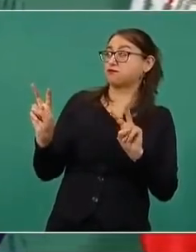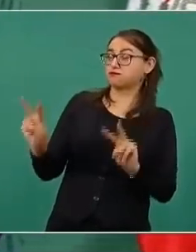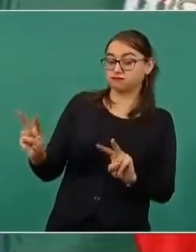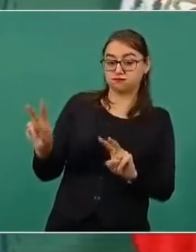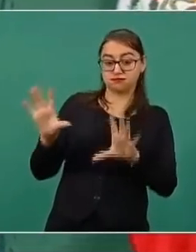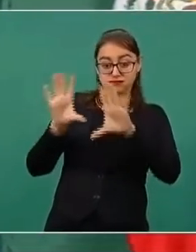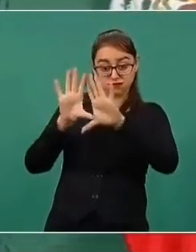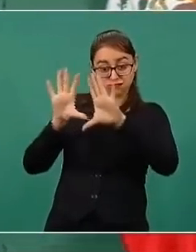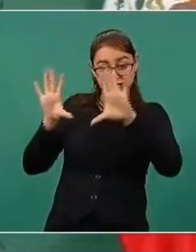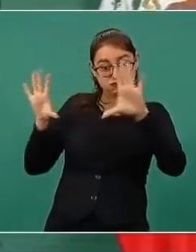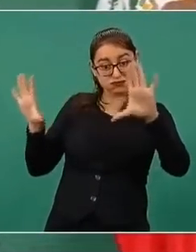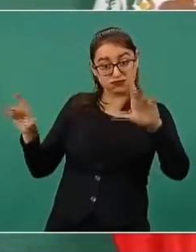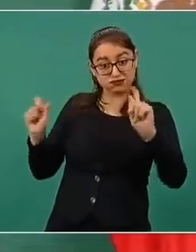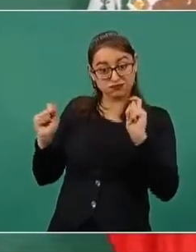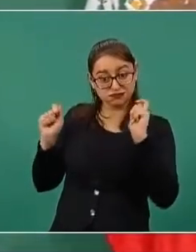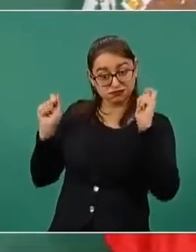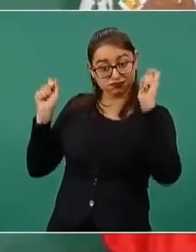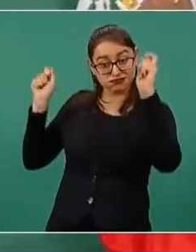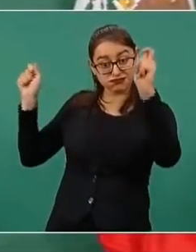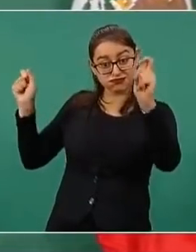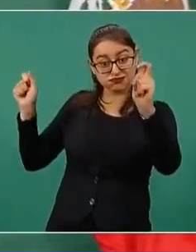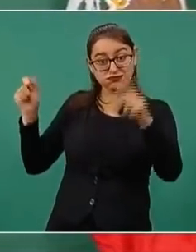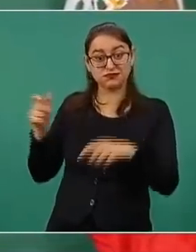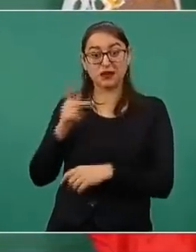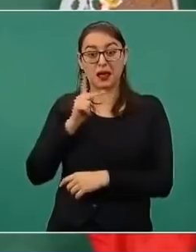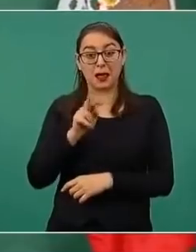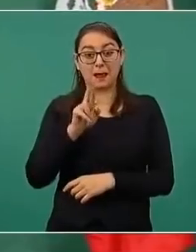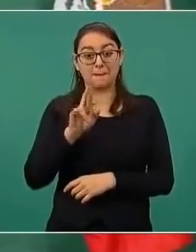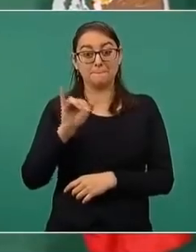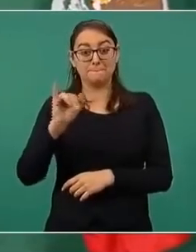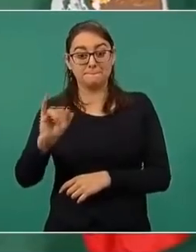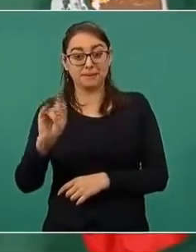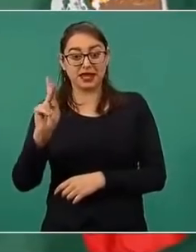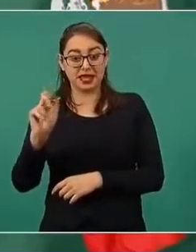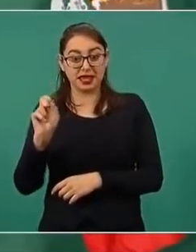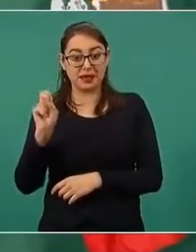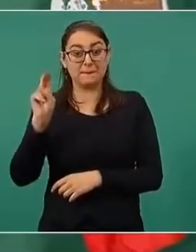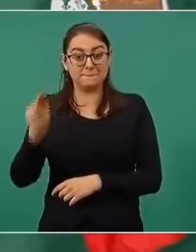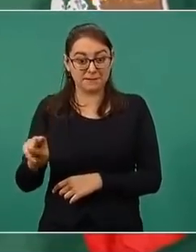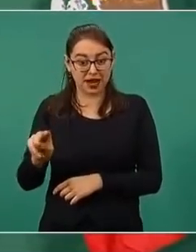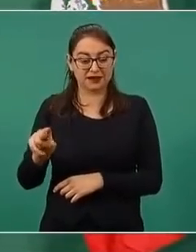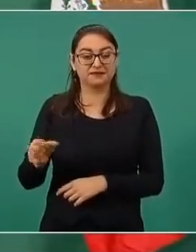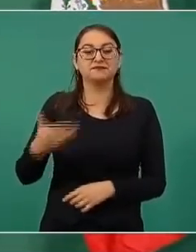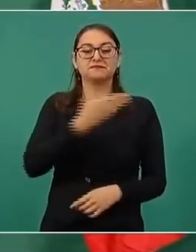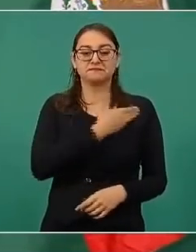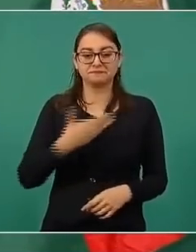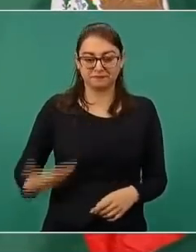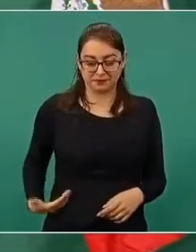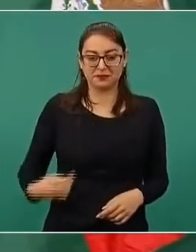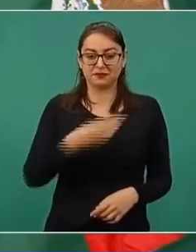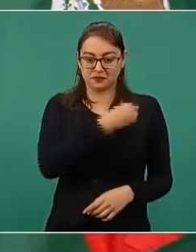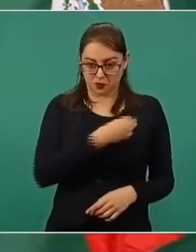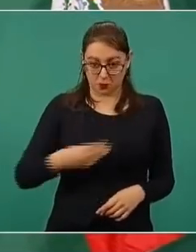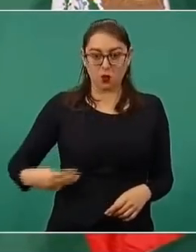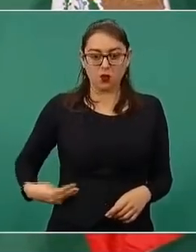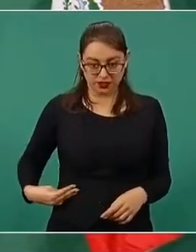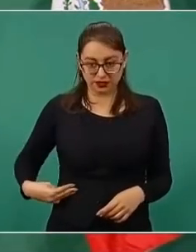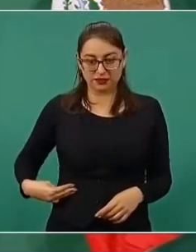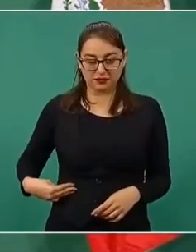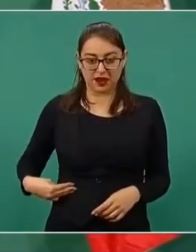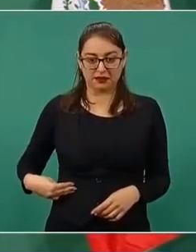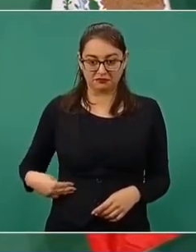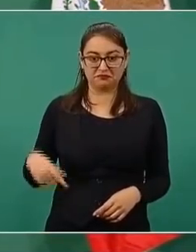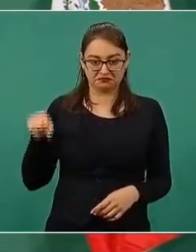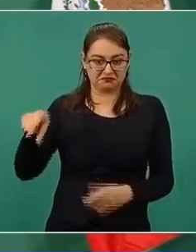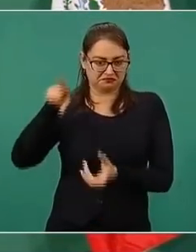que decía PRI PAN candidato, era para presidente municipal de ahí del municipio.